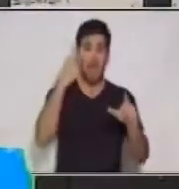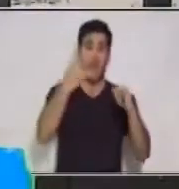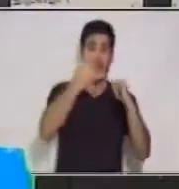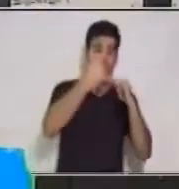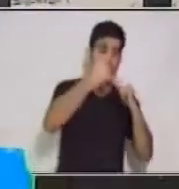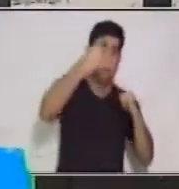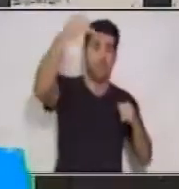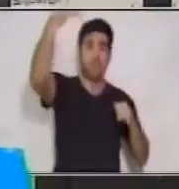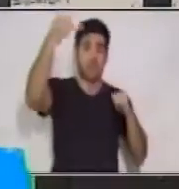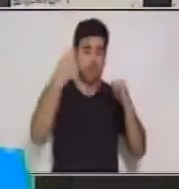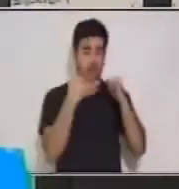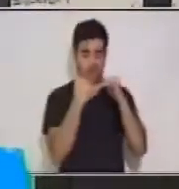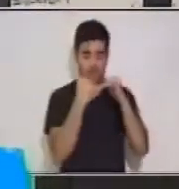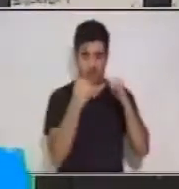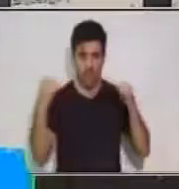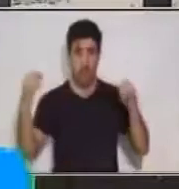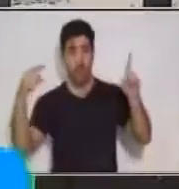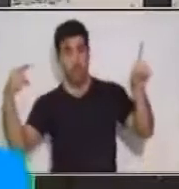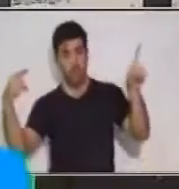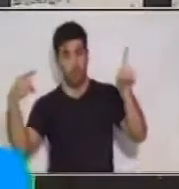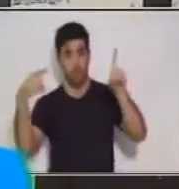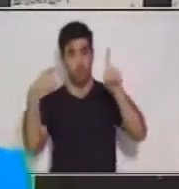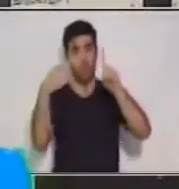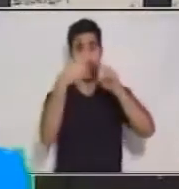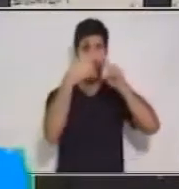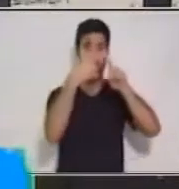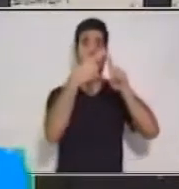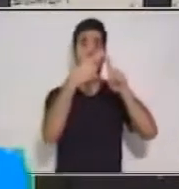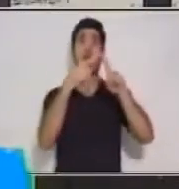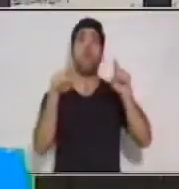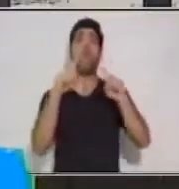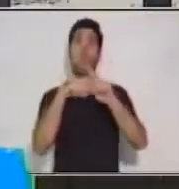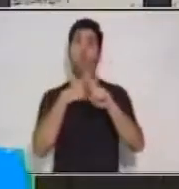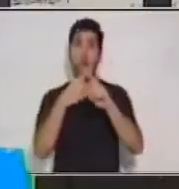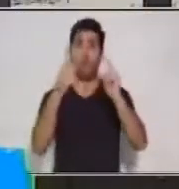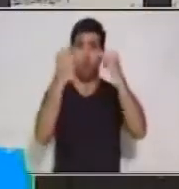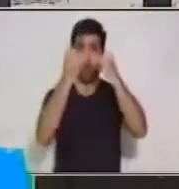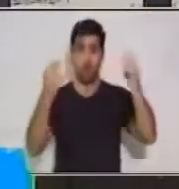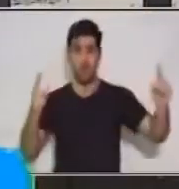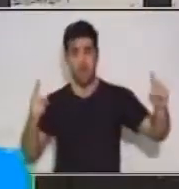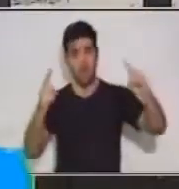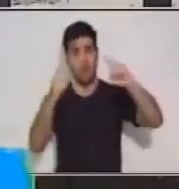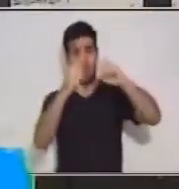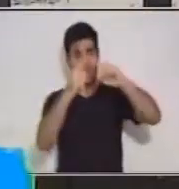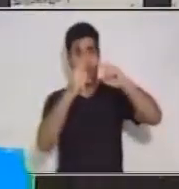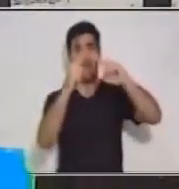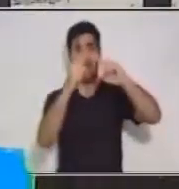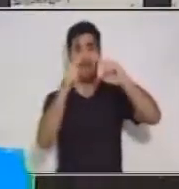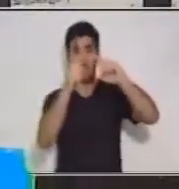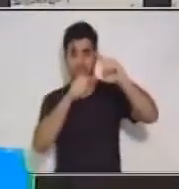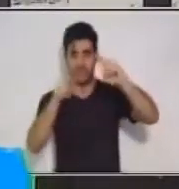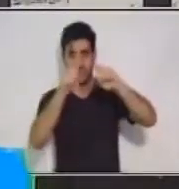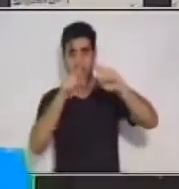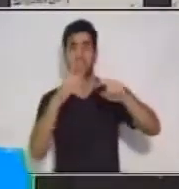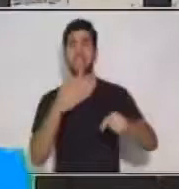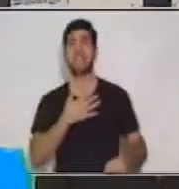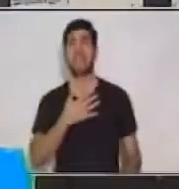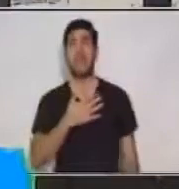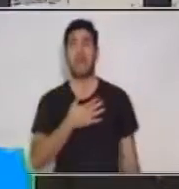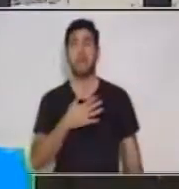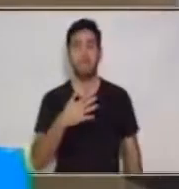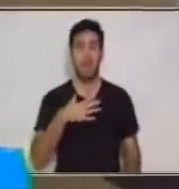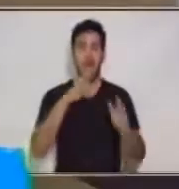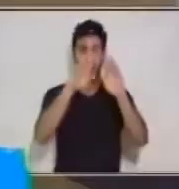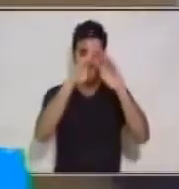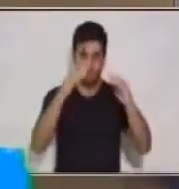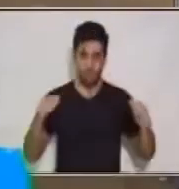encuentro, vamos a identificar lo que conocemos como vértice. Y podemos